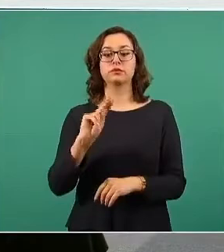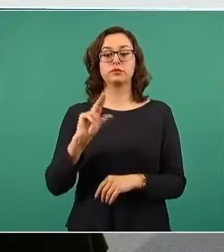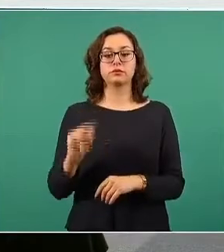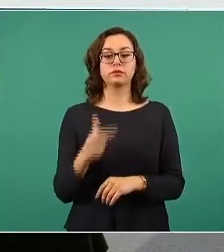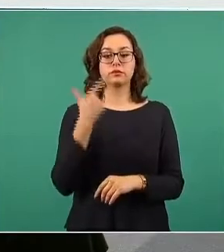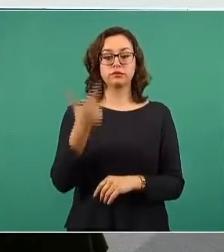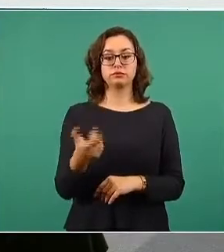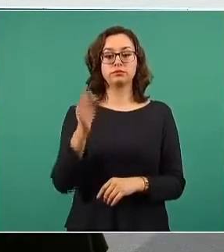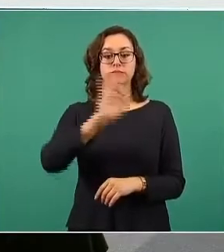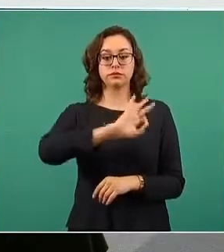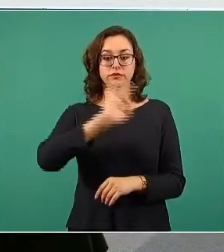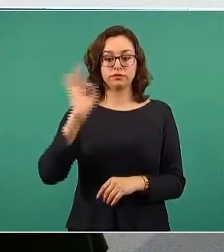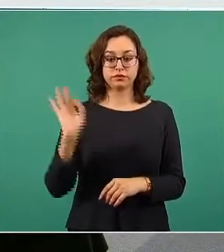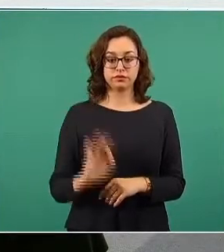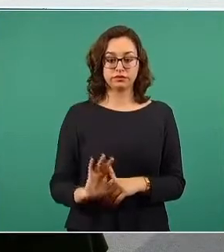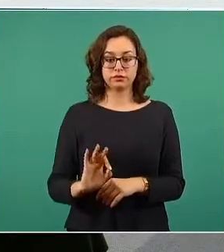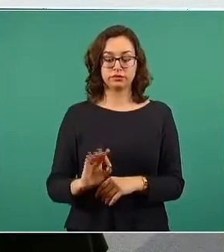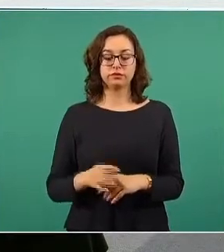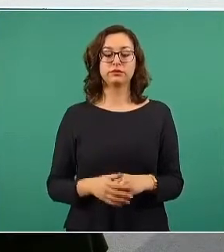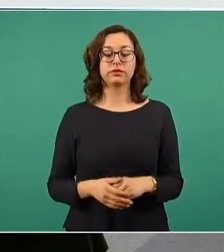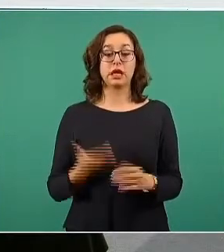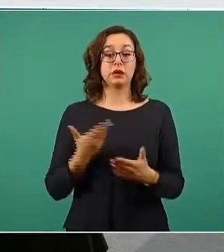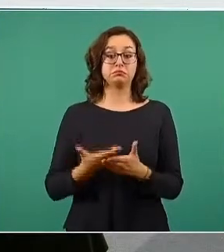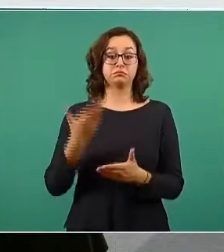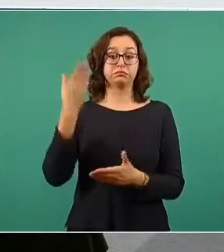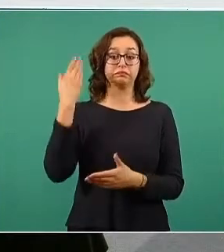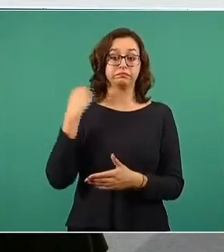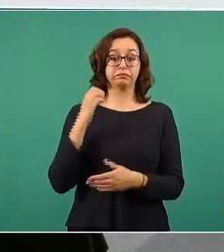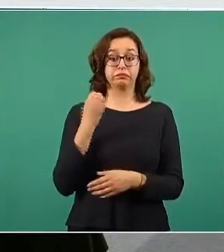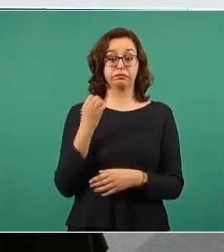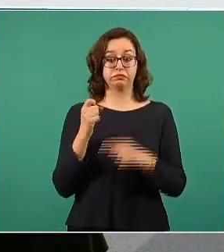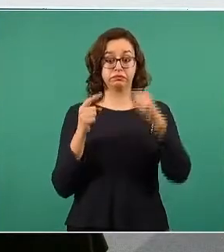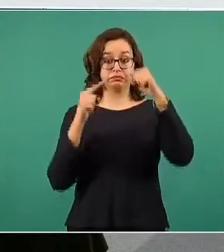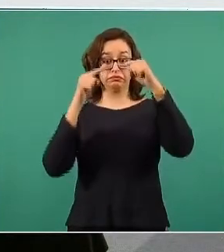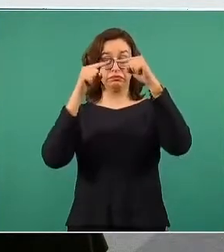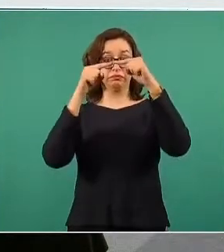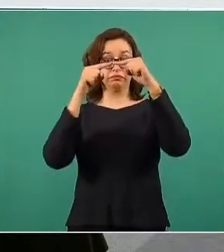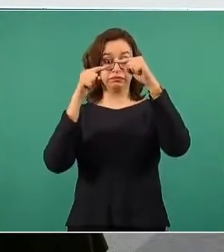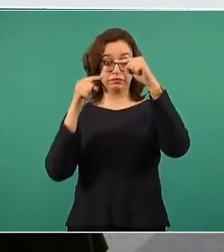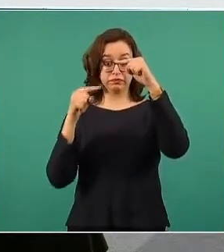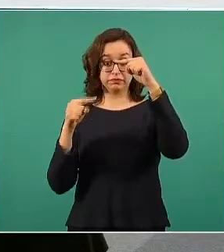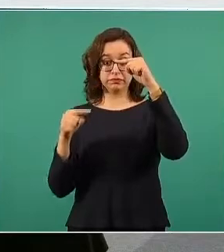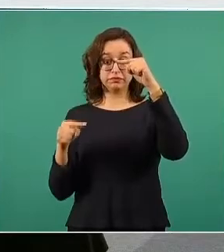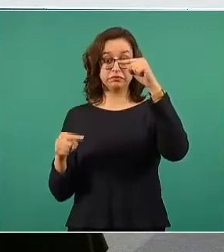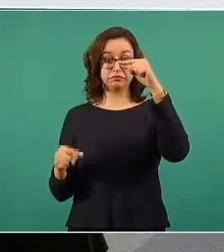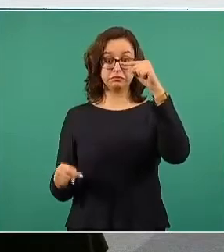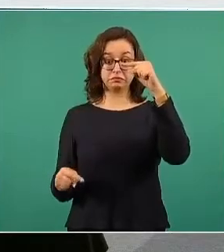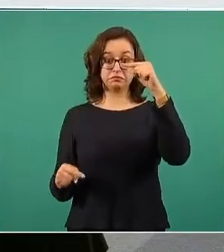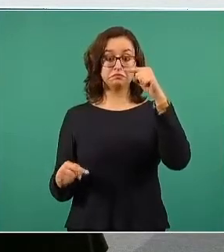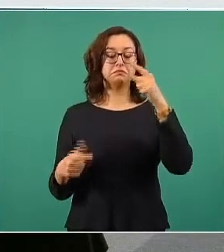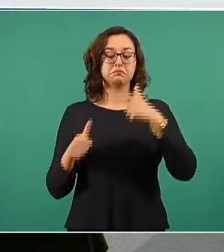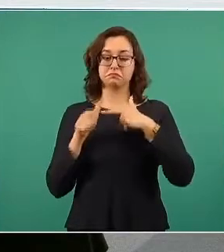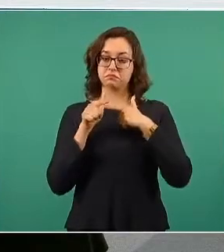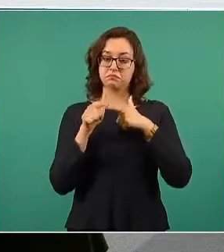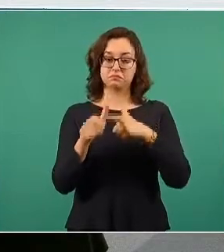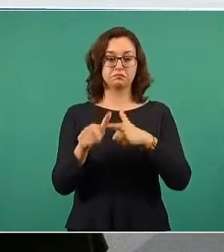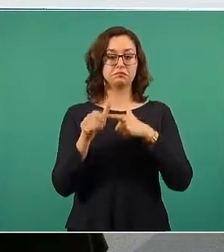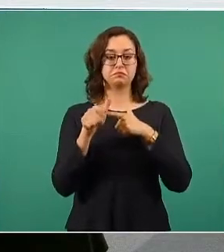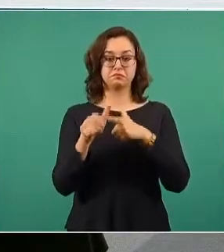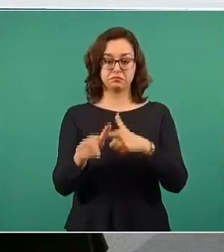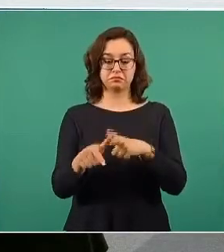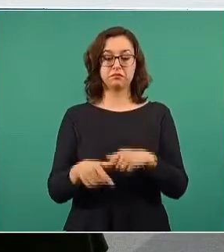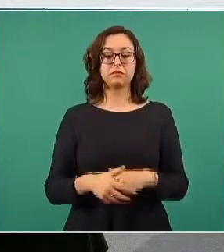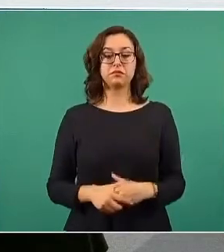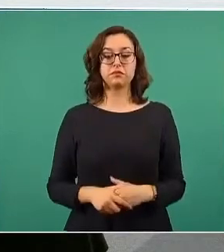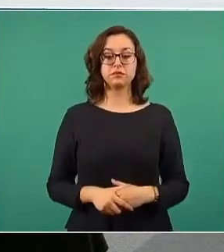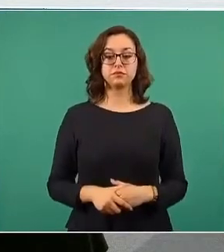la hospitalización, con respecto del punto máximo de la segunda ola epidémica y hasta el momento del día de